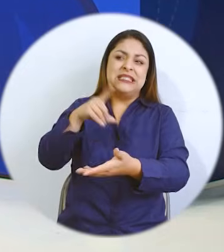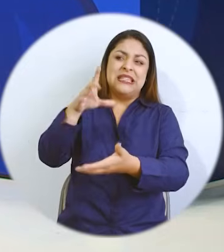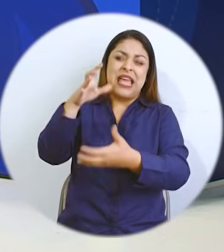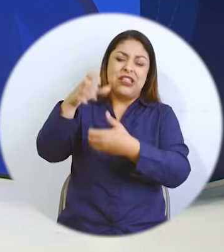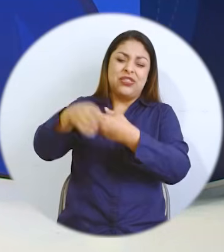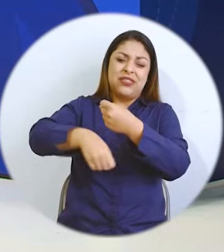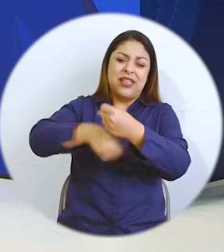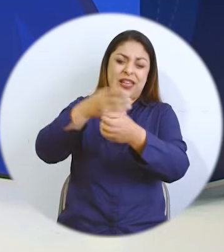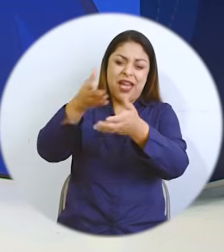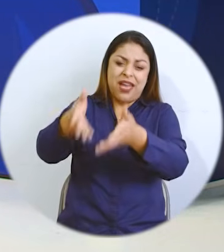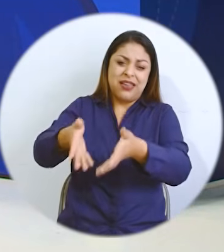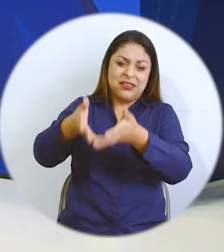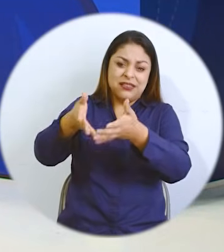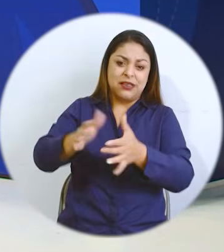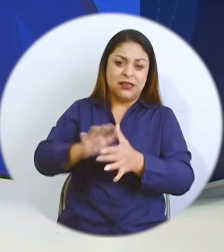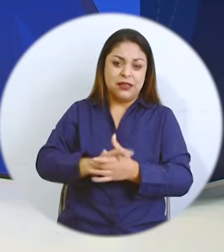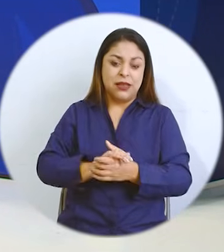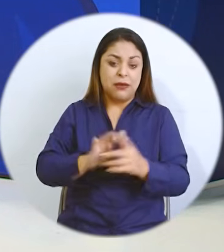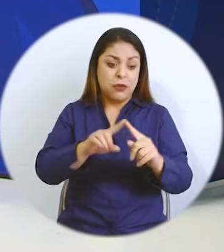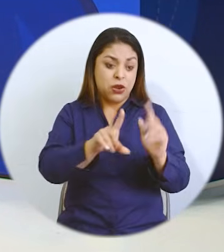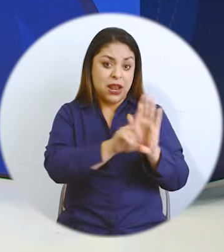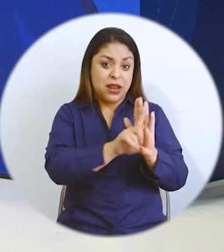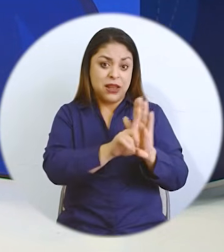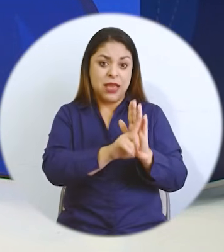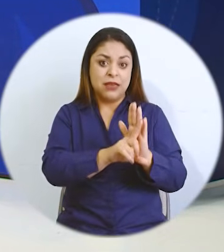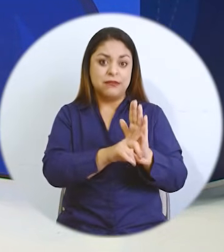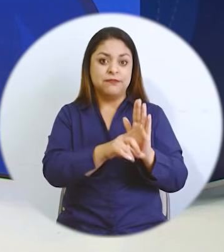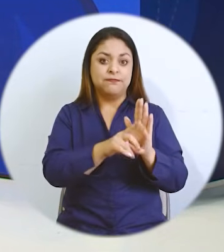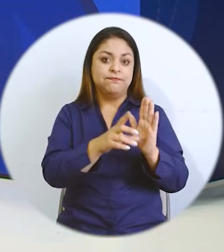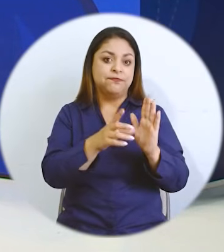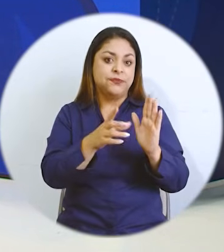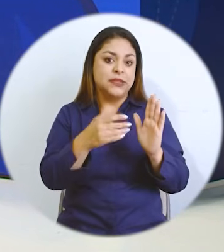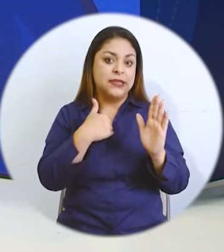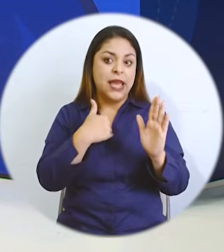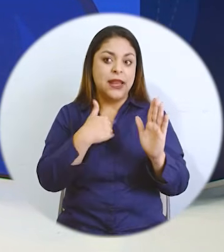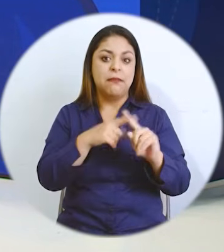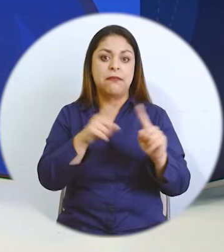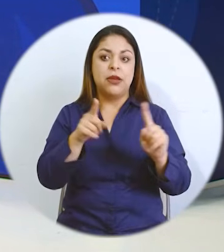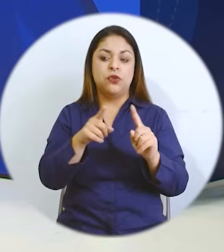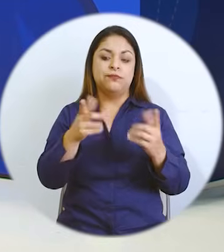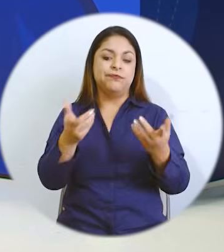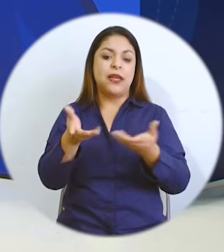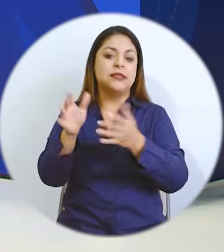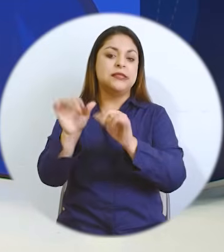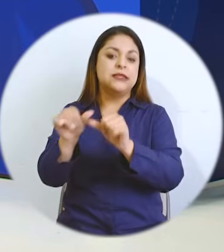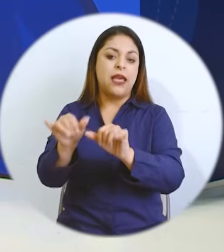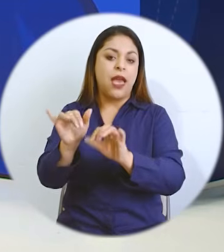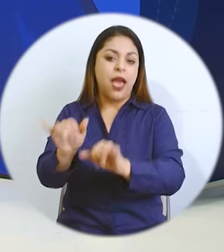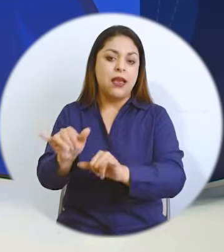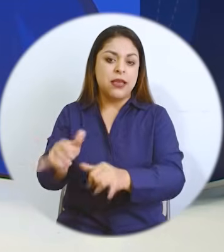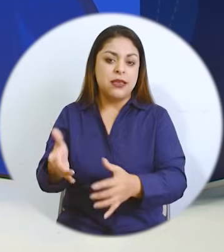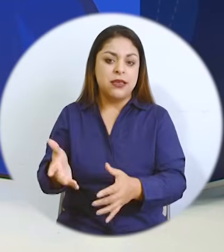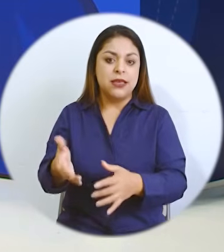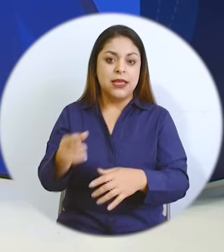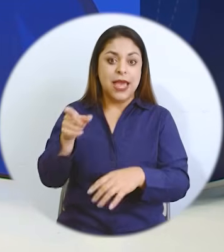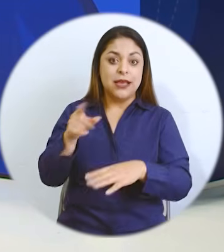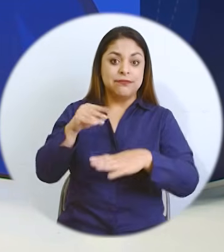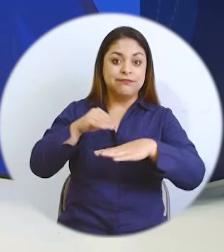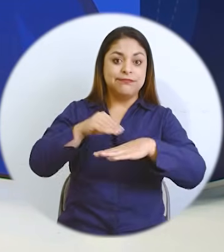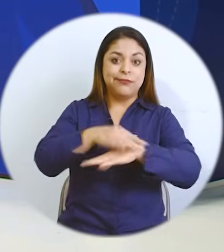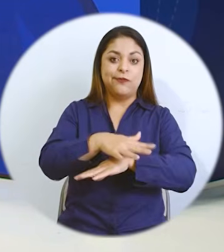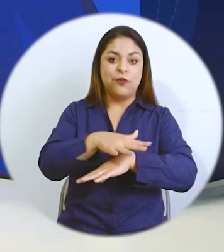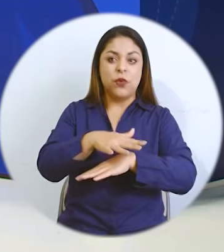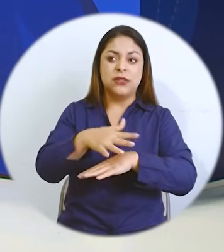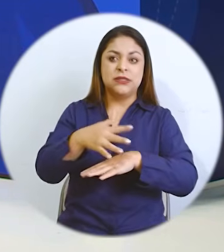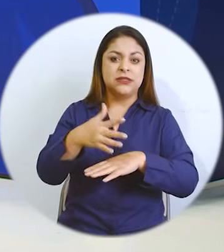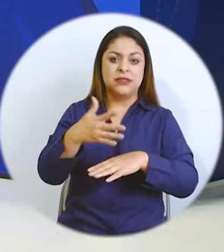hacer, tienen cientos de años de hacerlo. O sea, si hubiese cambiado la ley con el asunto de los plaguicidas, fuera otra la historia. Claro, pero lo tenemos ahí. Ajá,